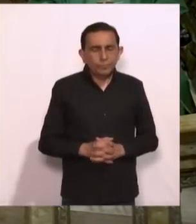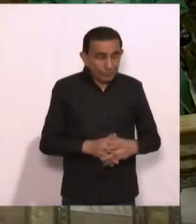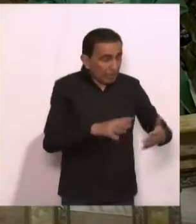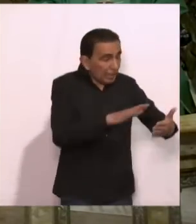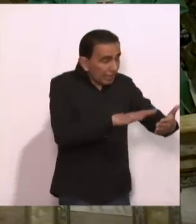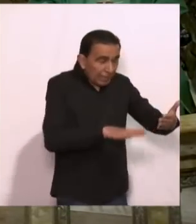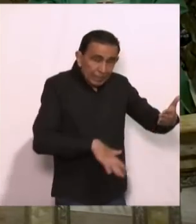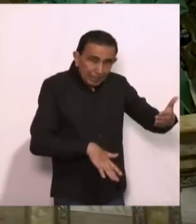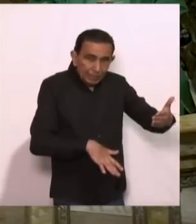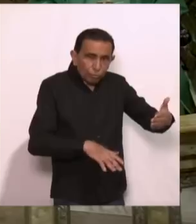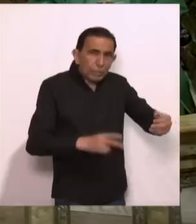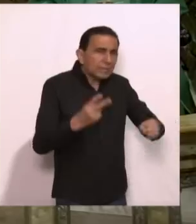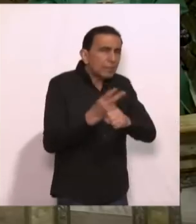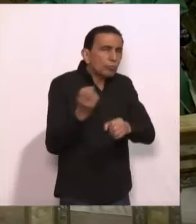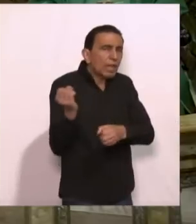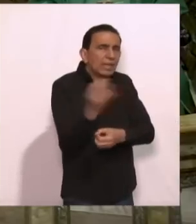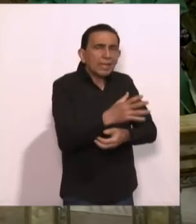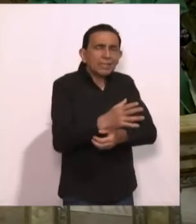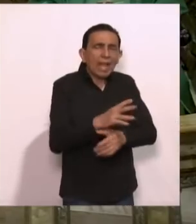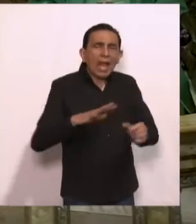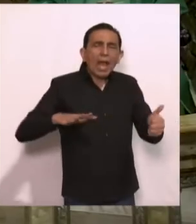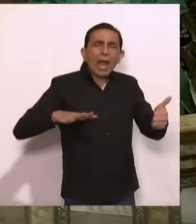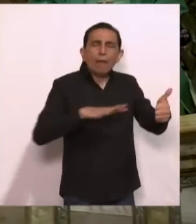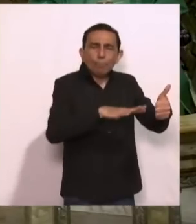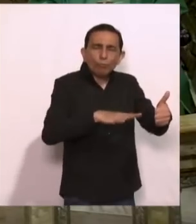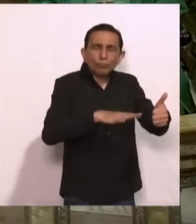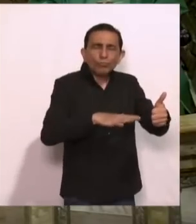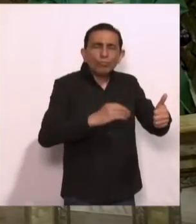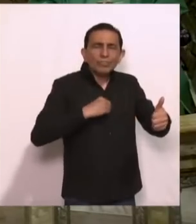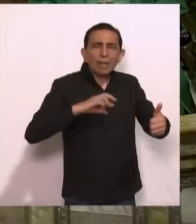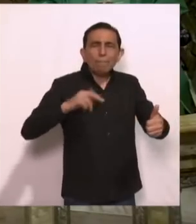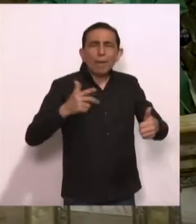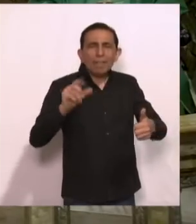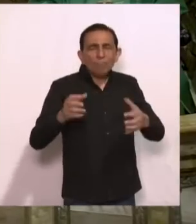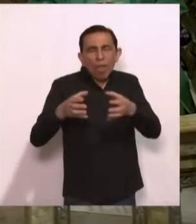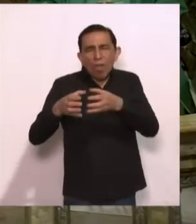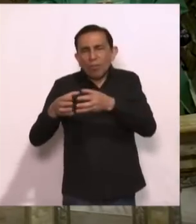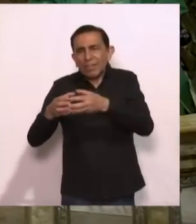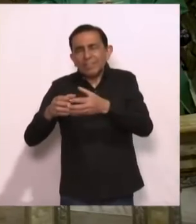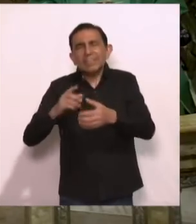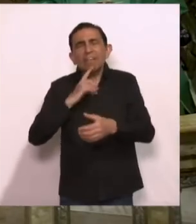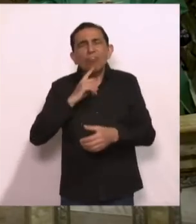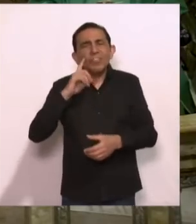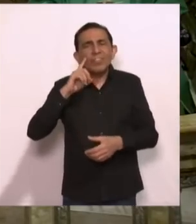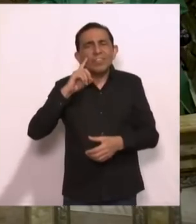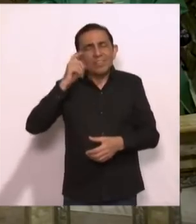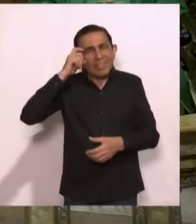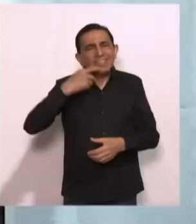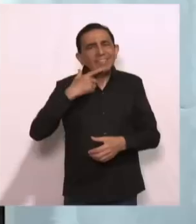Lectura de la segunda carta del apóstol San Pablo a los cristianos de Tesalónica.